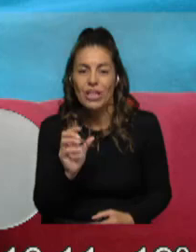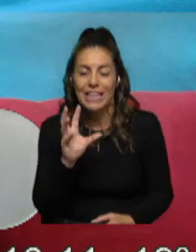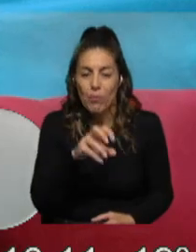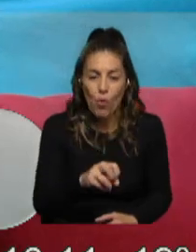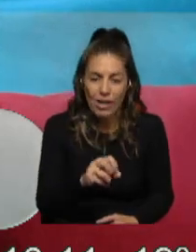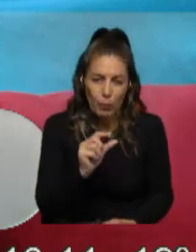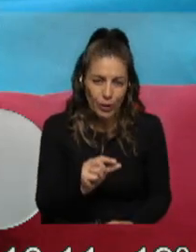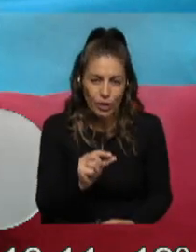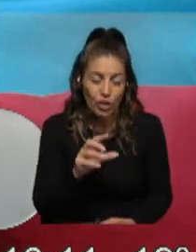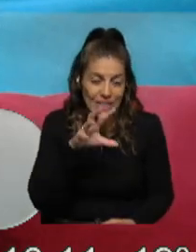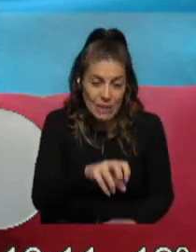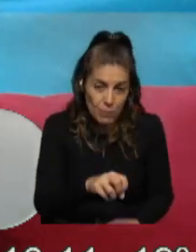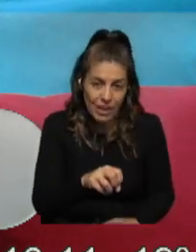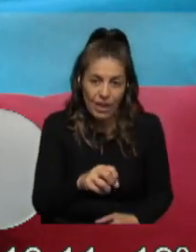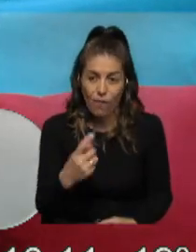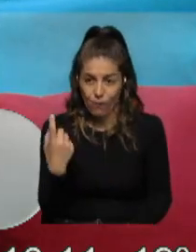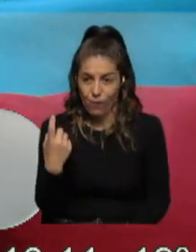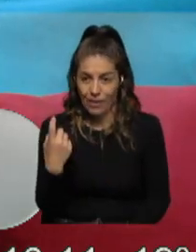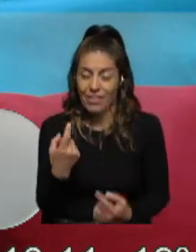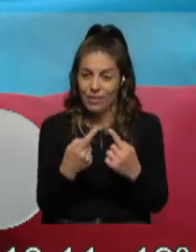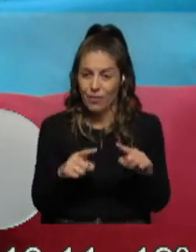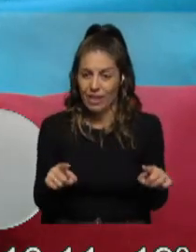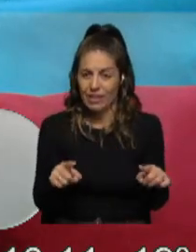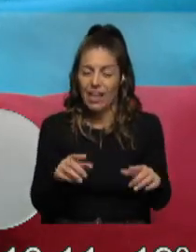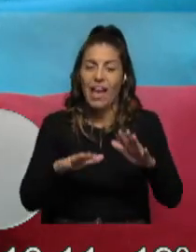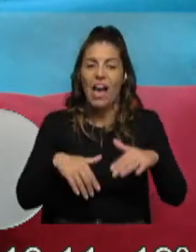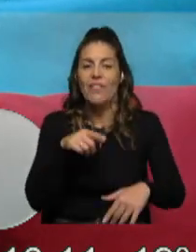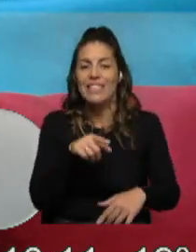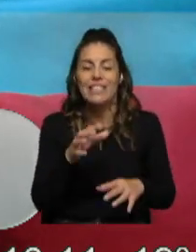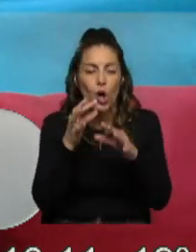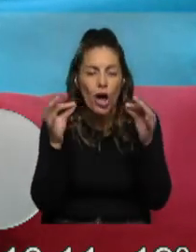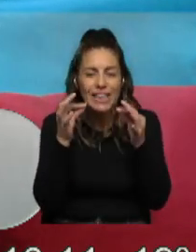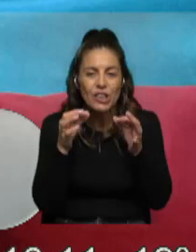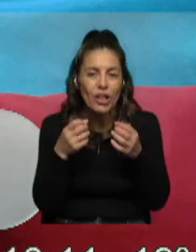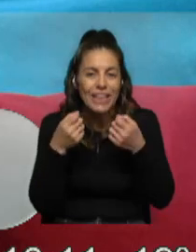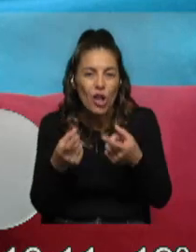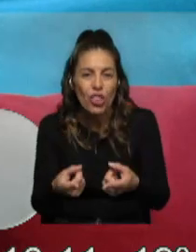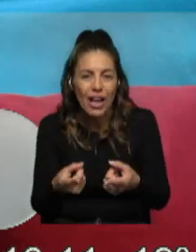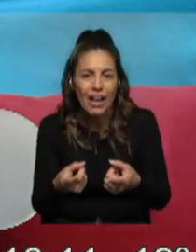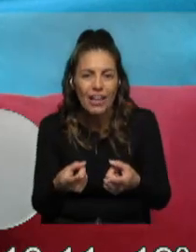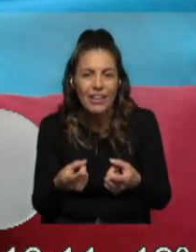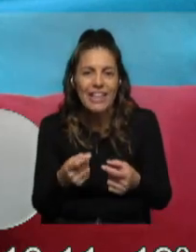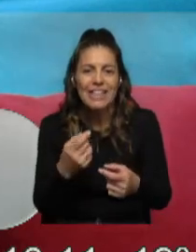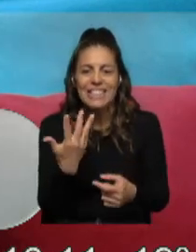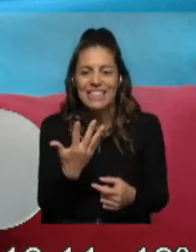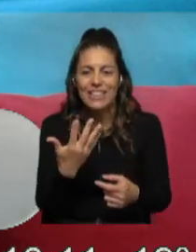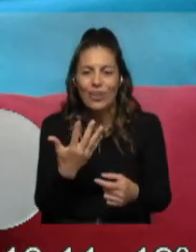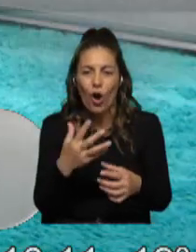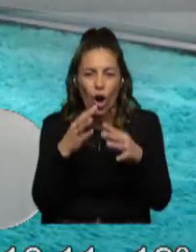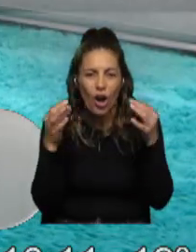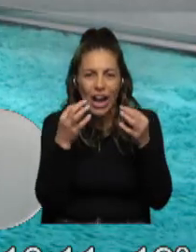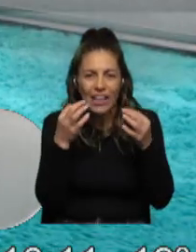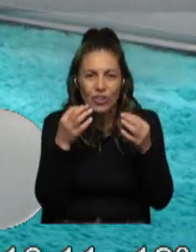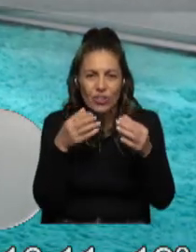cosa es que se quede y te muerda, sí, mismo, claro, ¿no? Sí. Y que muchas veces esos gatitos que te los dan, salen 5 gatos de una camada y se